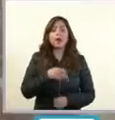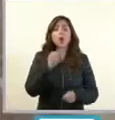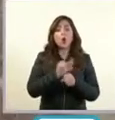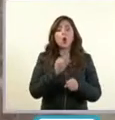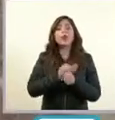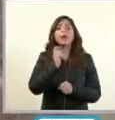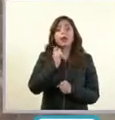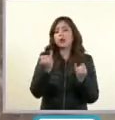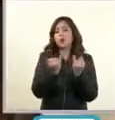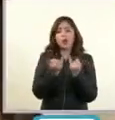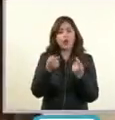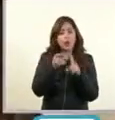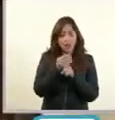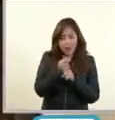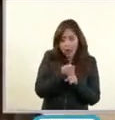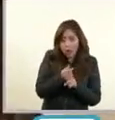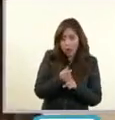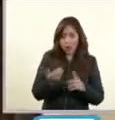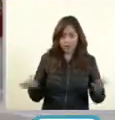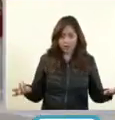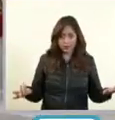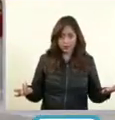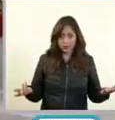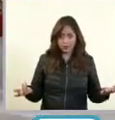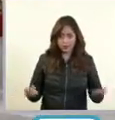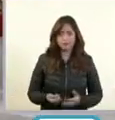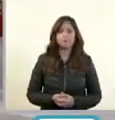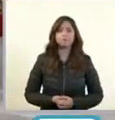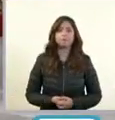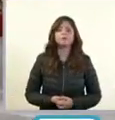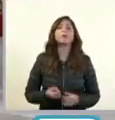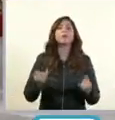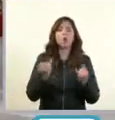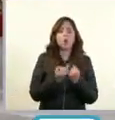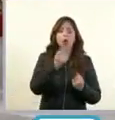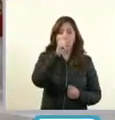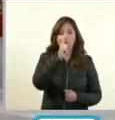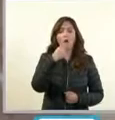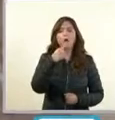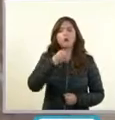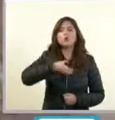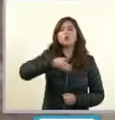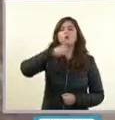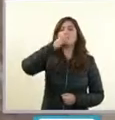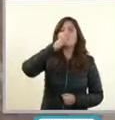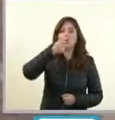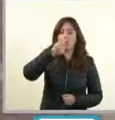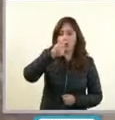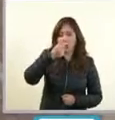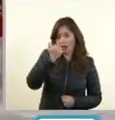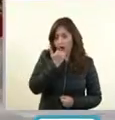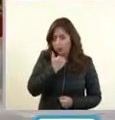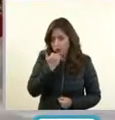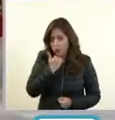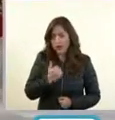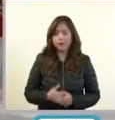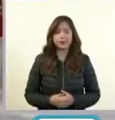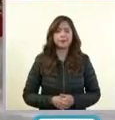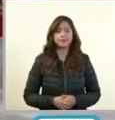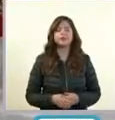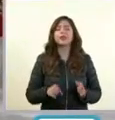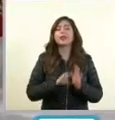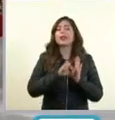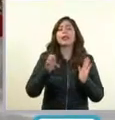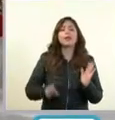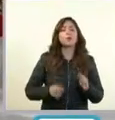sabor, cacahuates, puedo ¿no? comer cacahuates. Eso. ¿Sí? ¿Perdón? Hay aguas de sabor que tienen. Pero ahí te va, o sea, poca si ya azúcar. fuiste a comer, o sea, te avientas un fin de